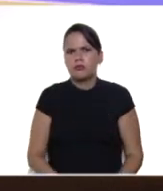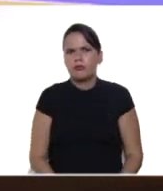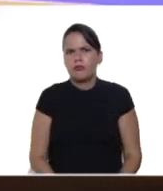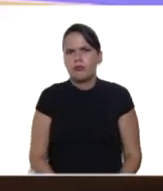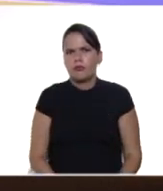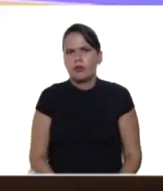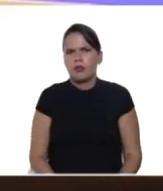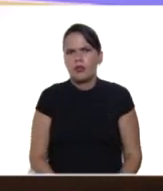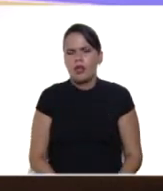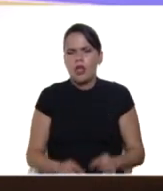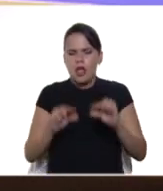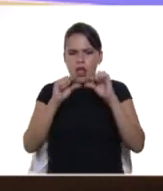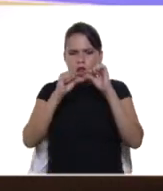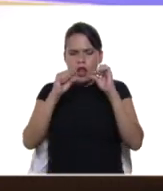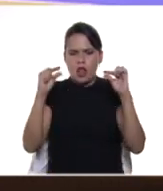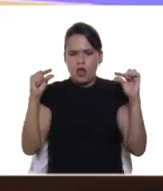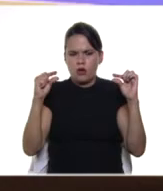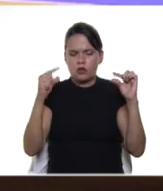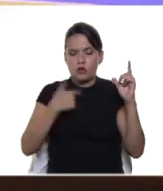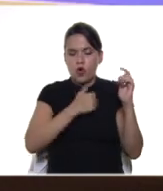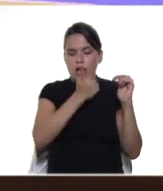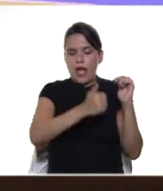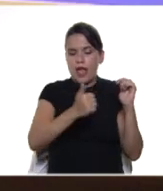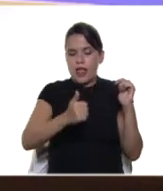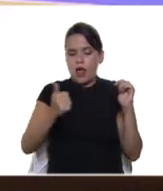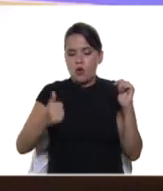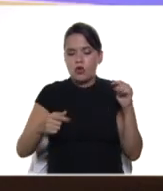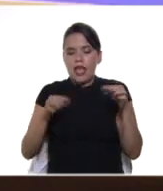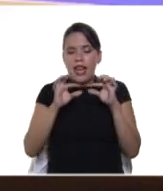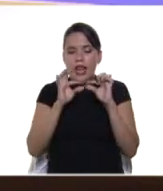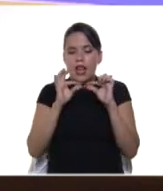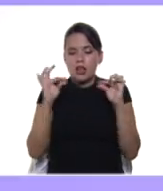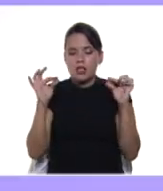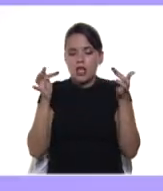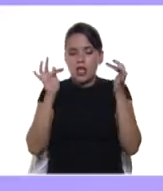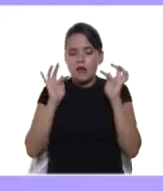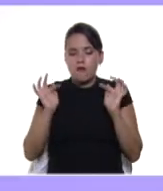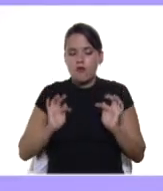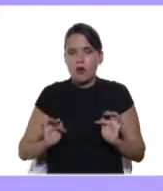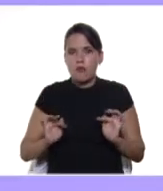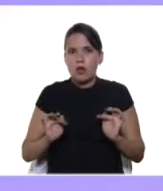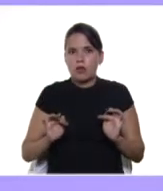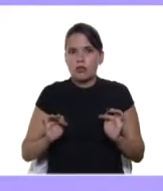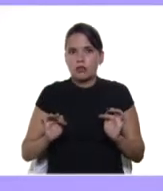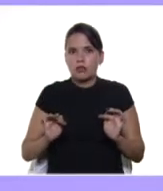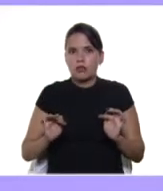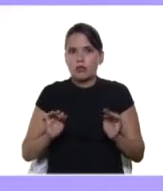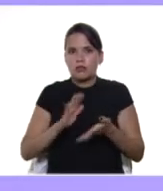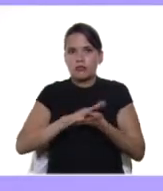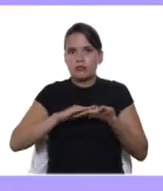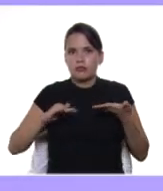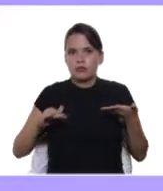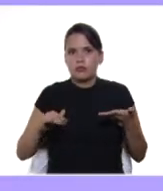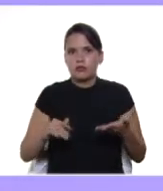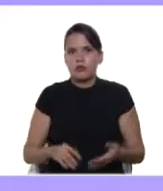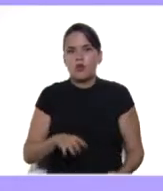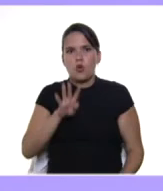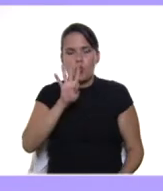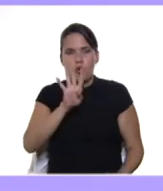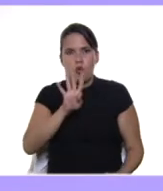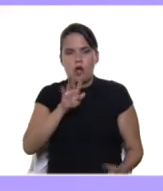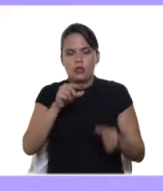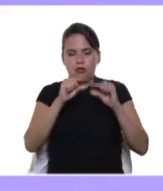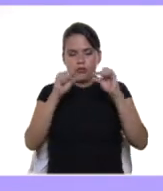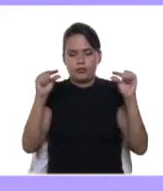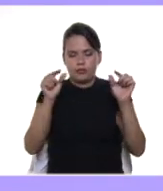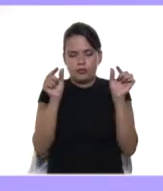de un polígono son cada uno de los segmentos que conforman el polígono. En este caso, 1, 2, 3,